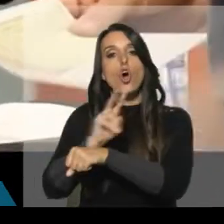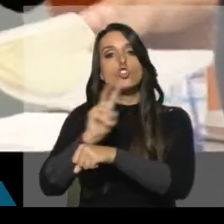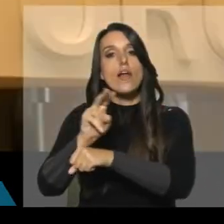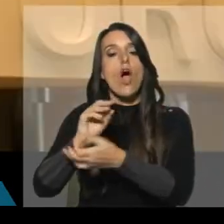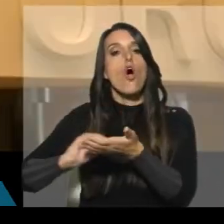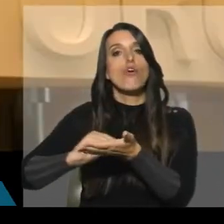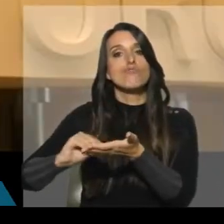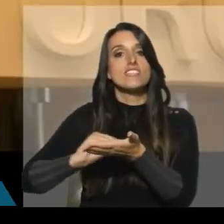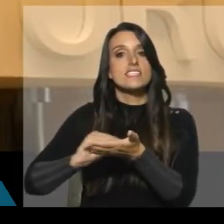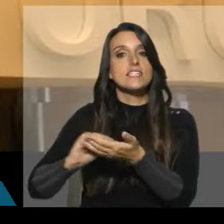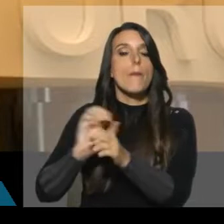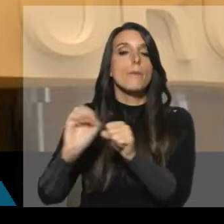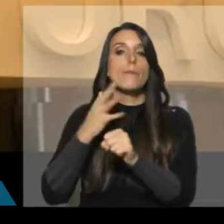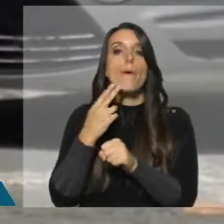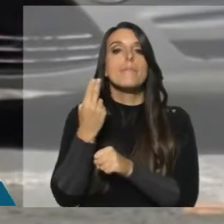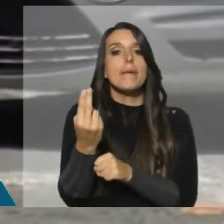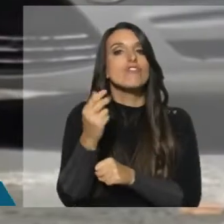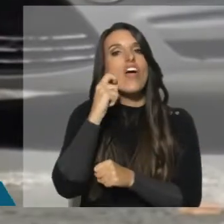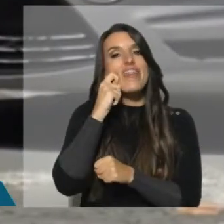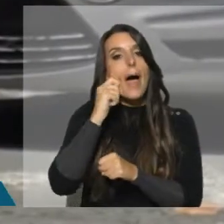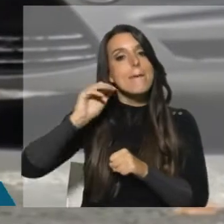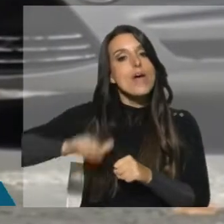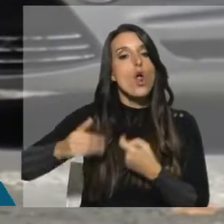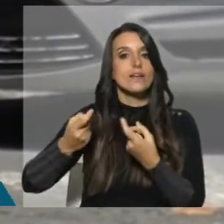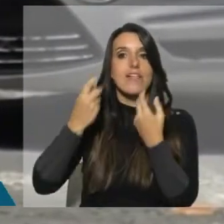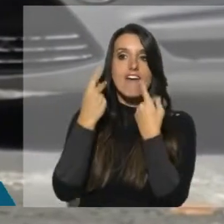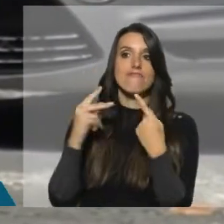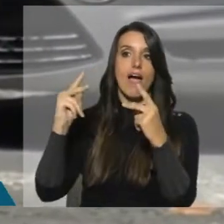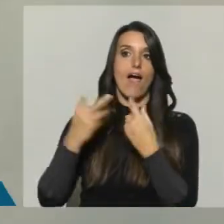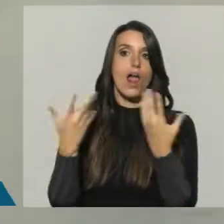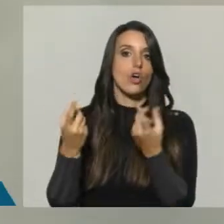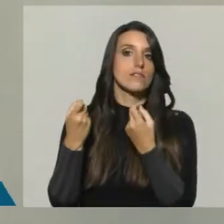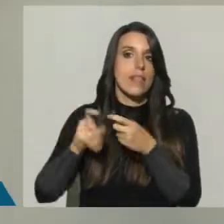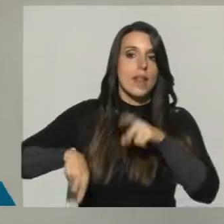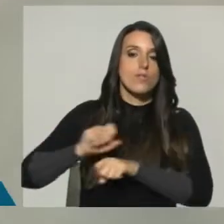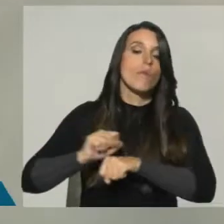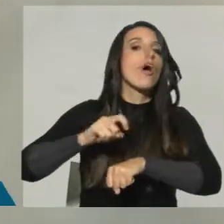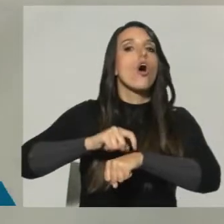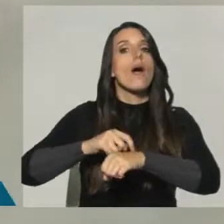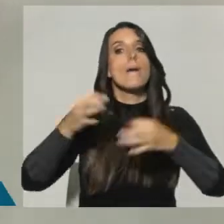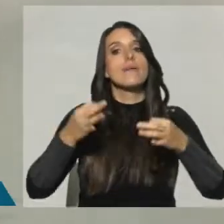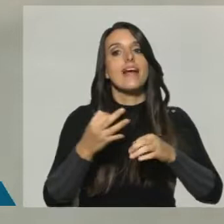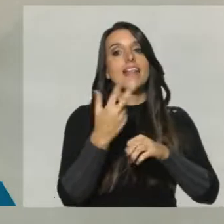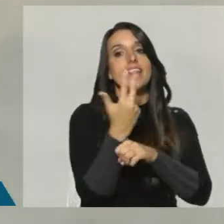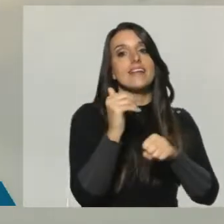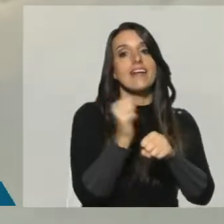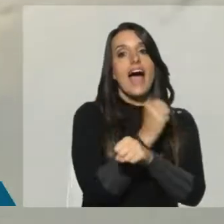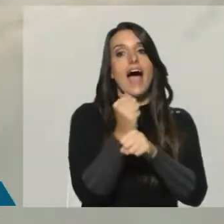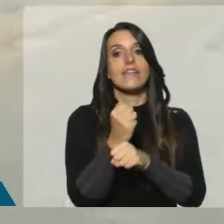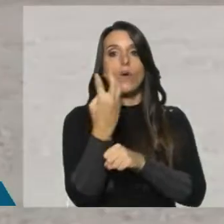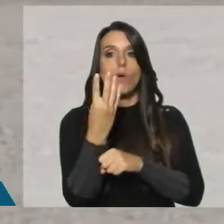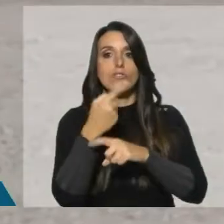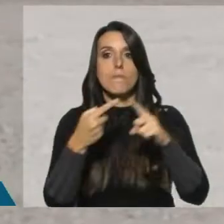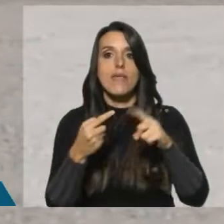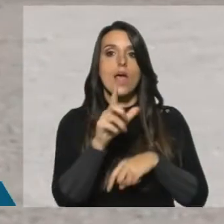Misiones para tramitar permisos del menor para quienes lo requieran por viajes al exterior. El horario especial es de 15 a 16:30 horas,